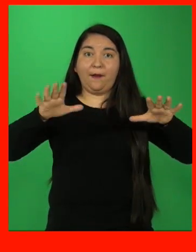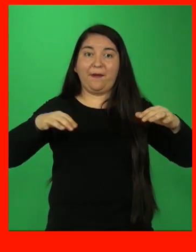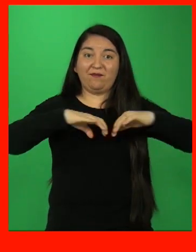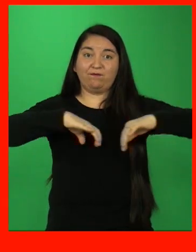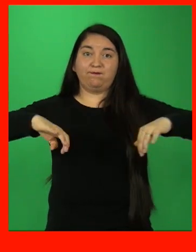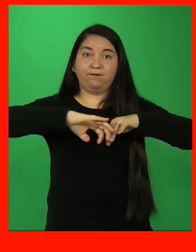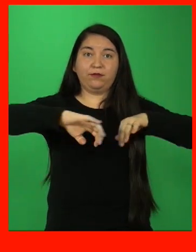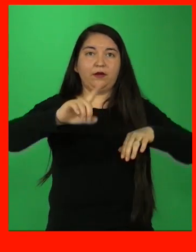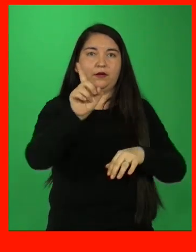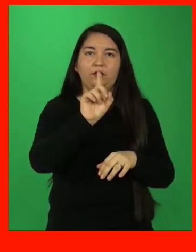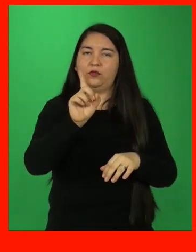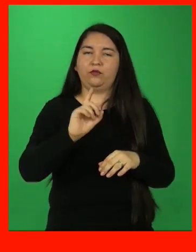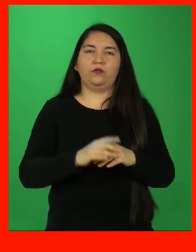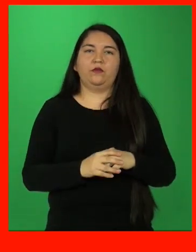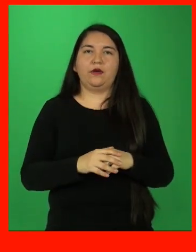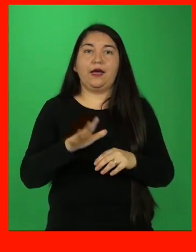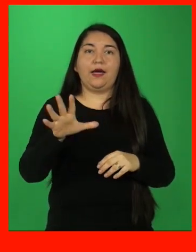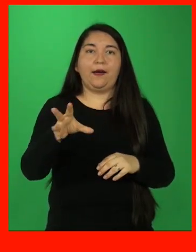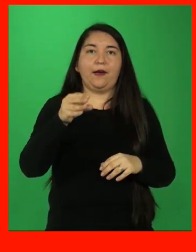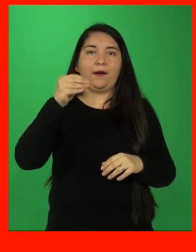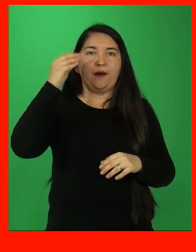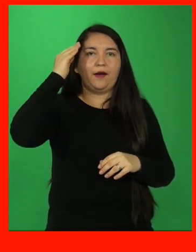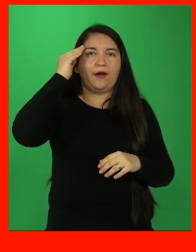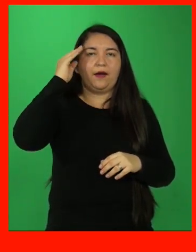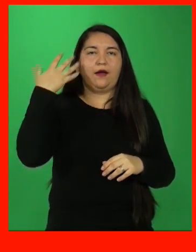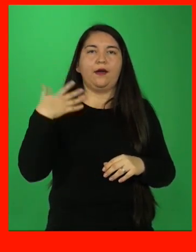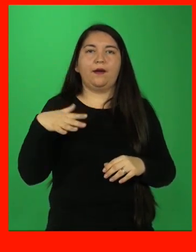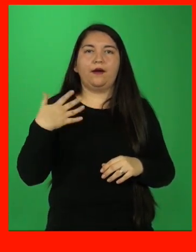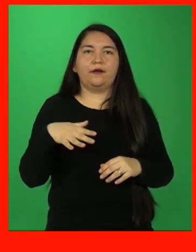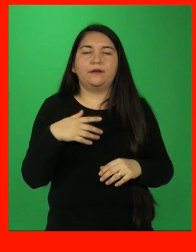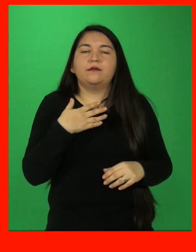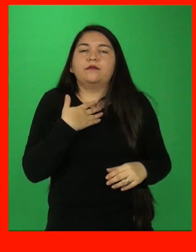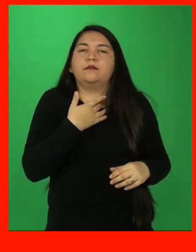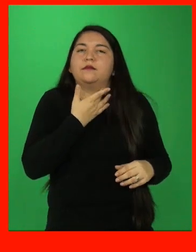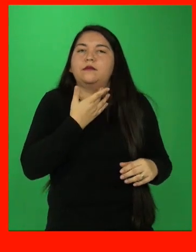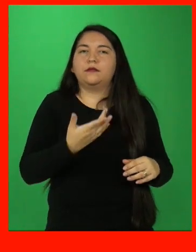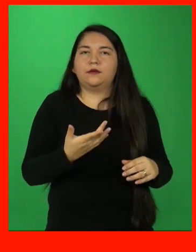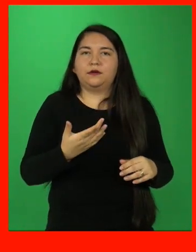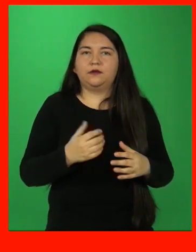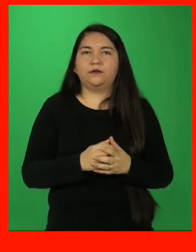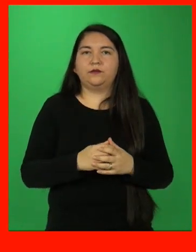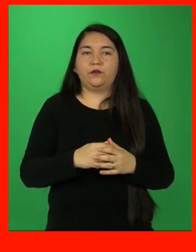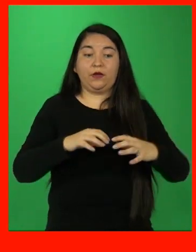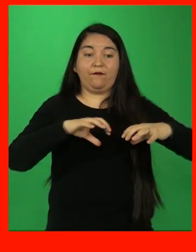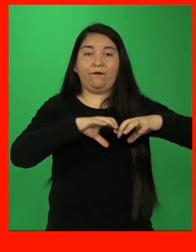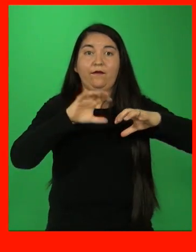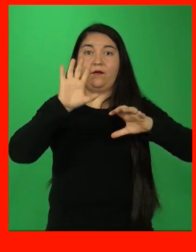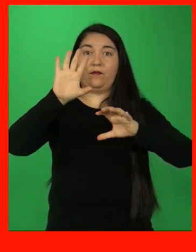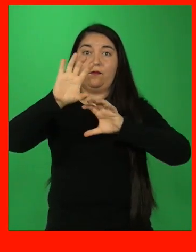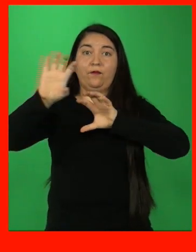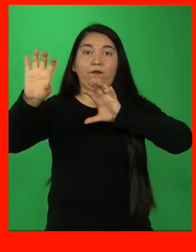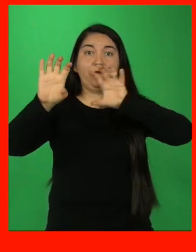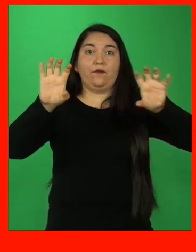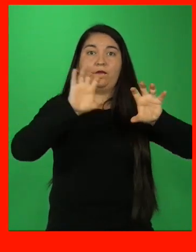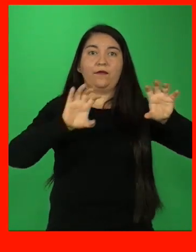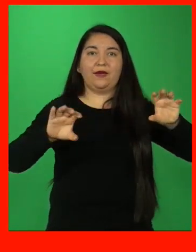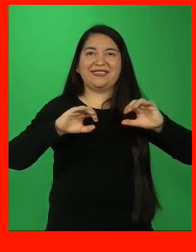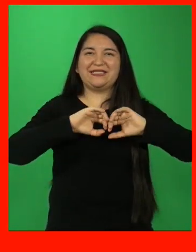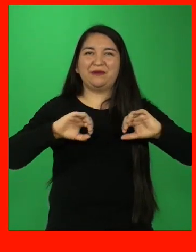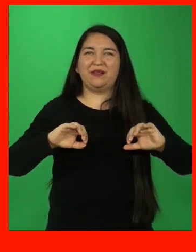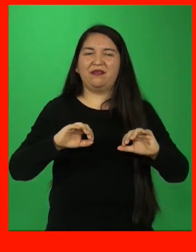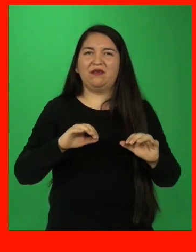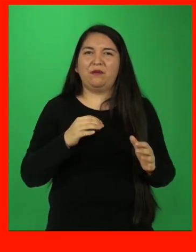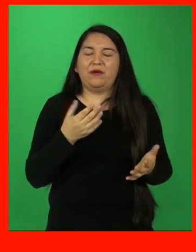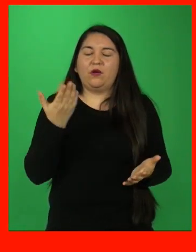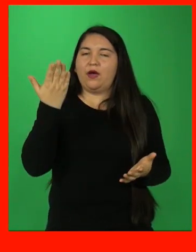dominar esto? Porque hoy en día lo podemos ver muy así separado, pero esto nos va a permitir